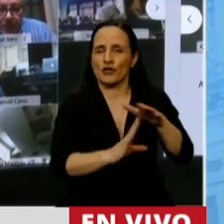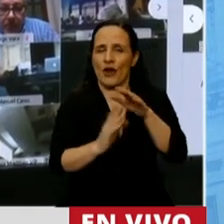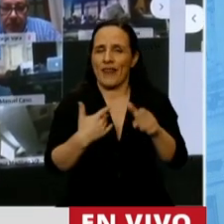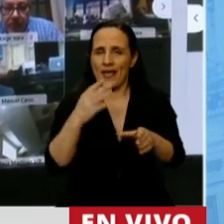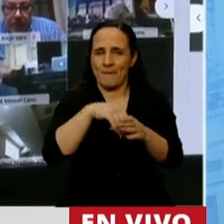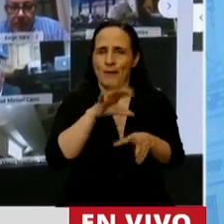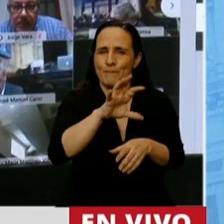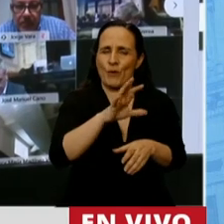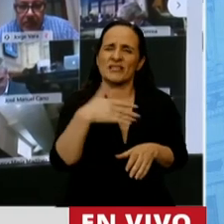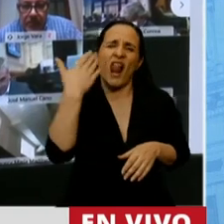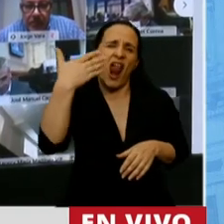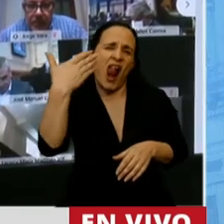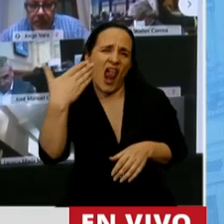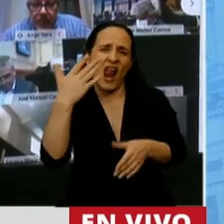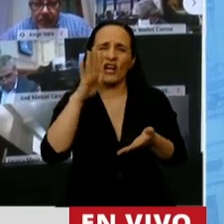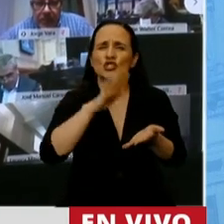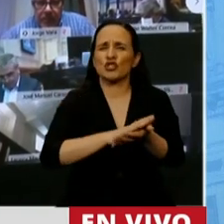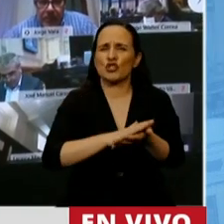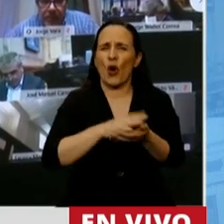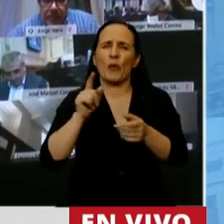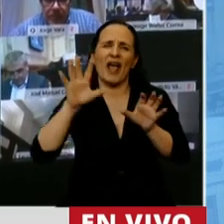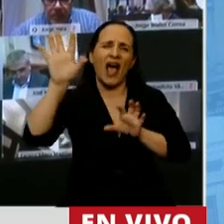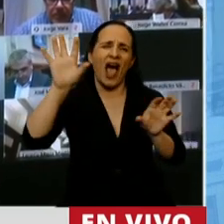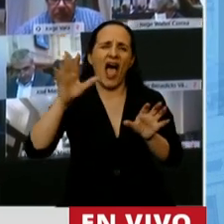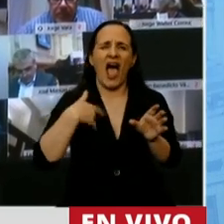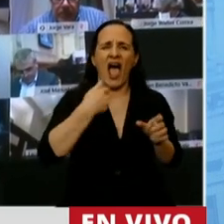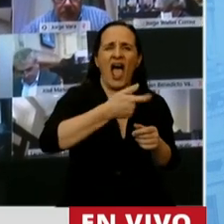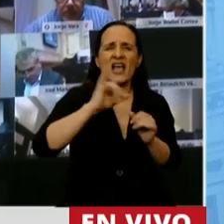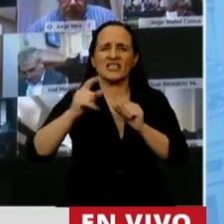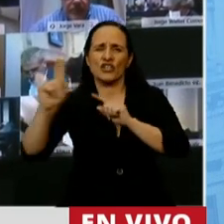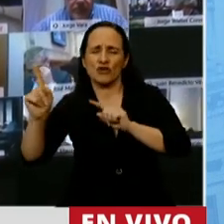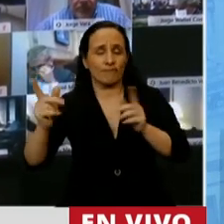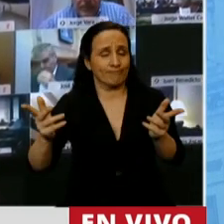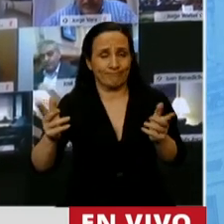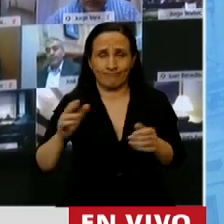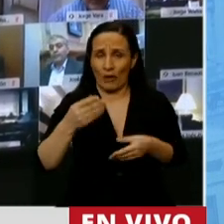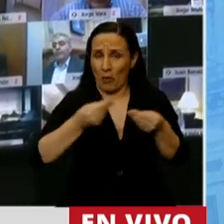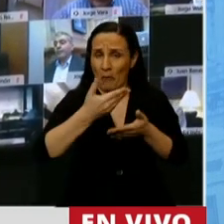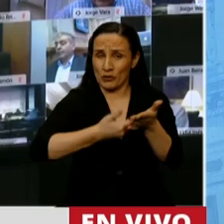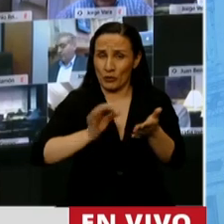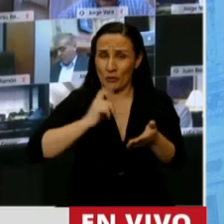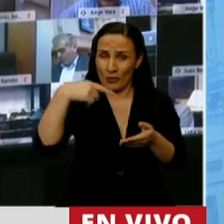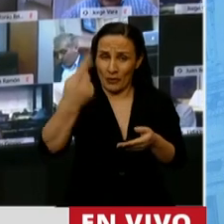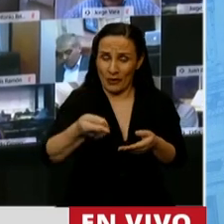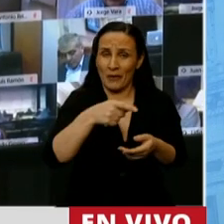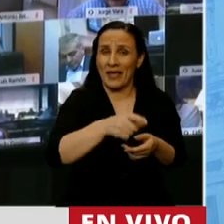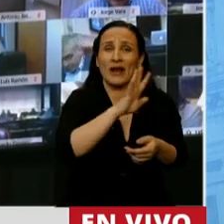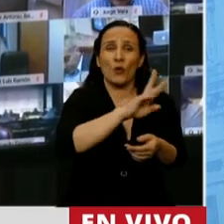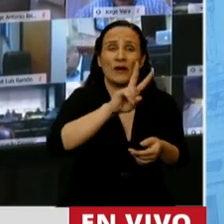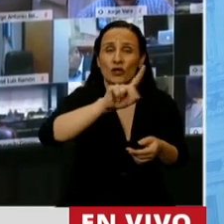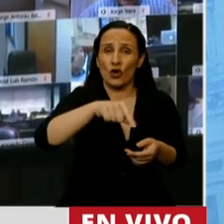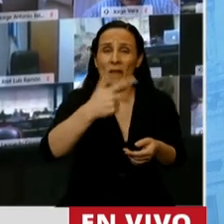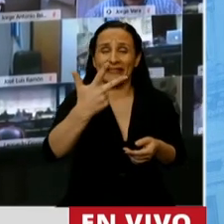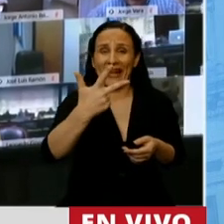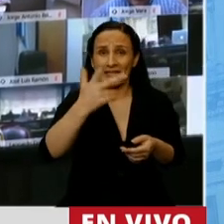hablan demasiado de una suerte de discriminación. El presupuesto 2021 destina a Mendoza un